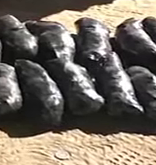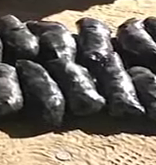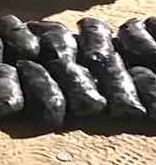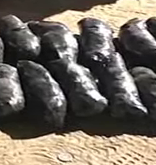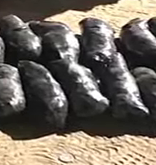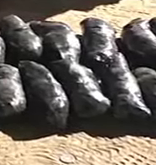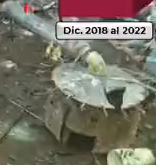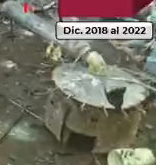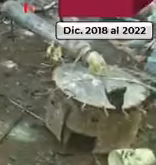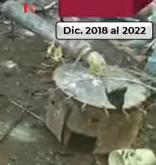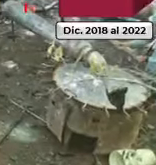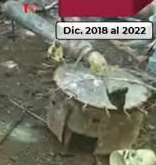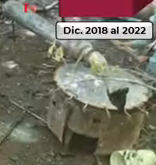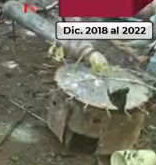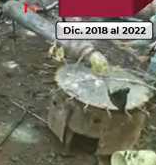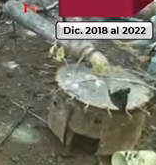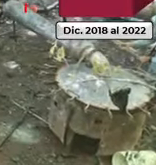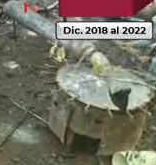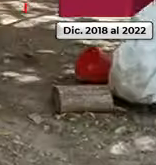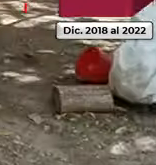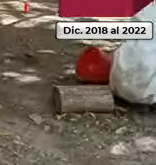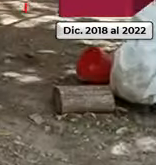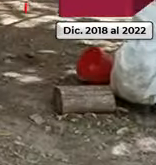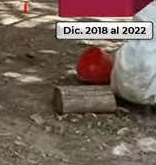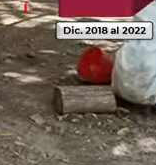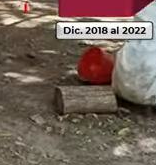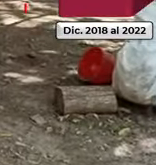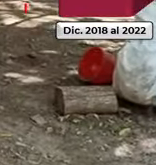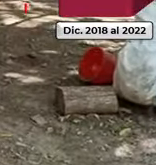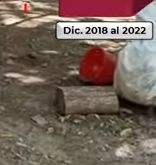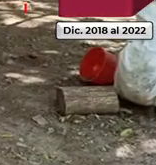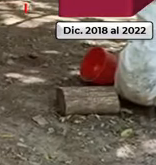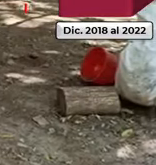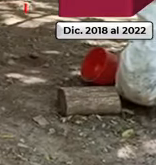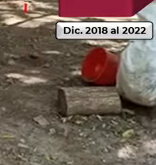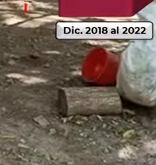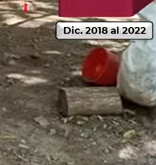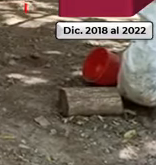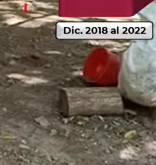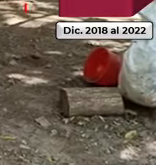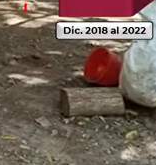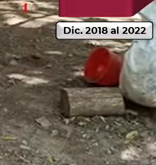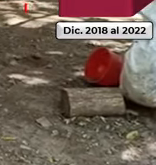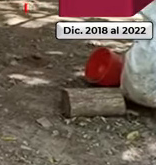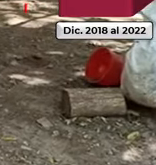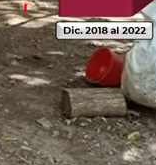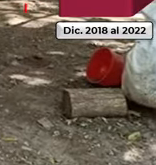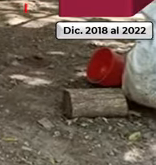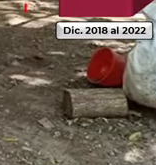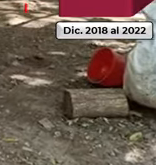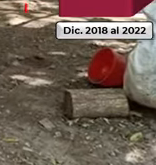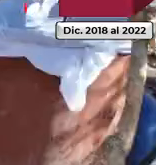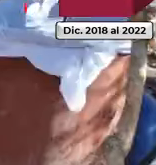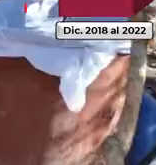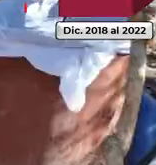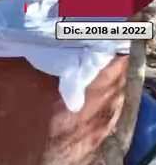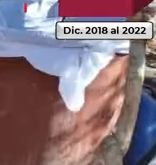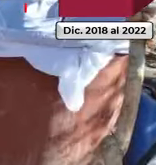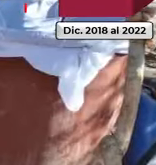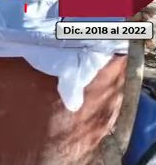mil millones de pesos. Laboratorios clandestinos. En el 2022 se tuvo una destrucción